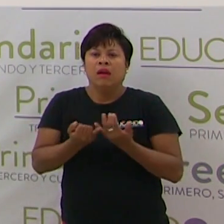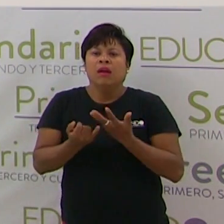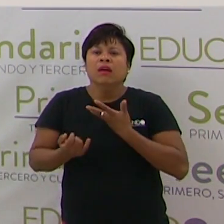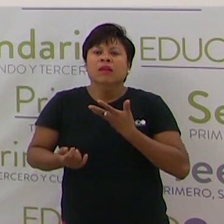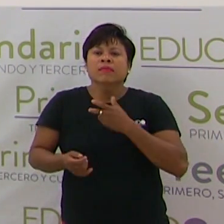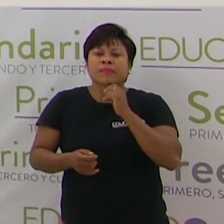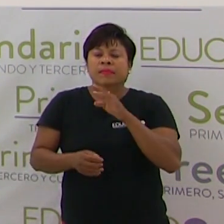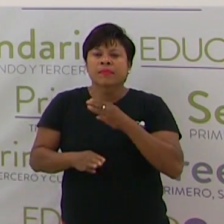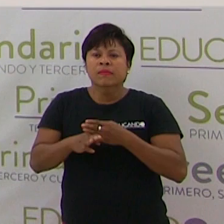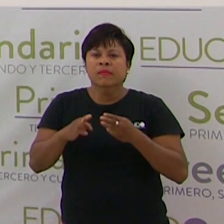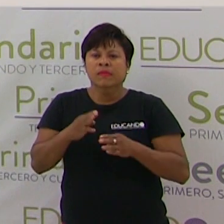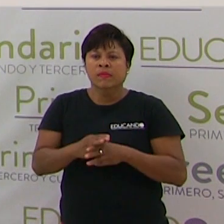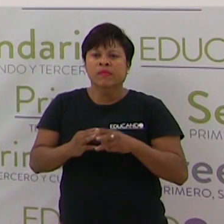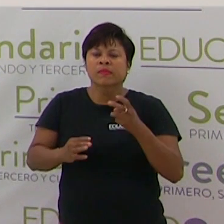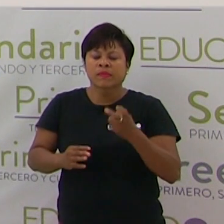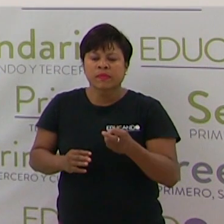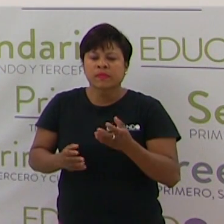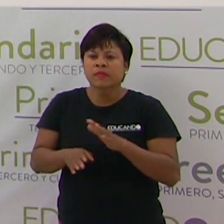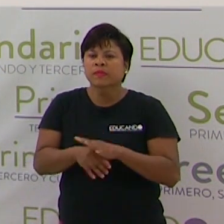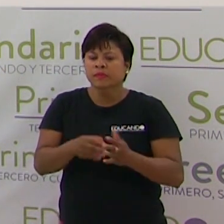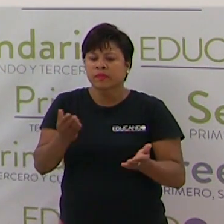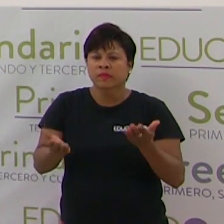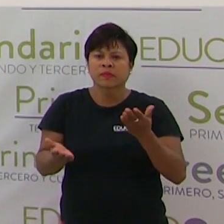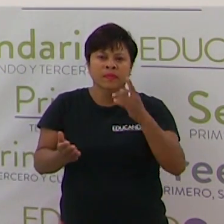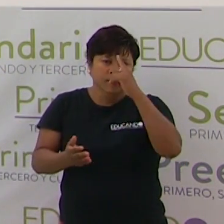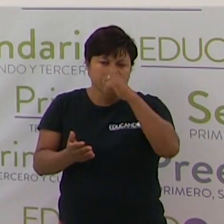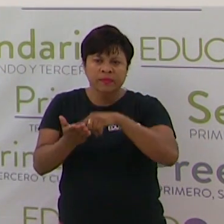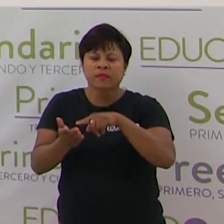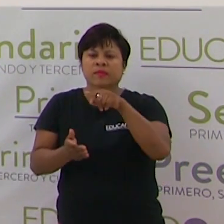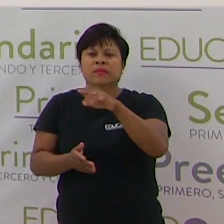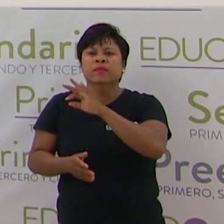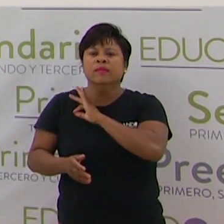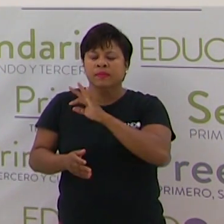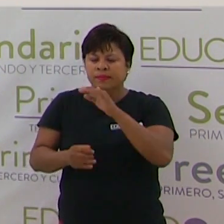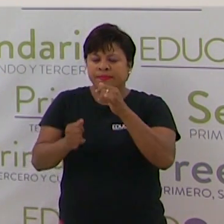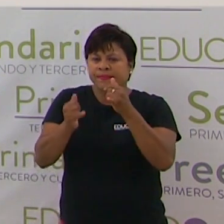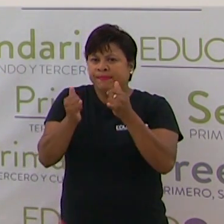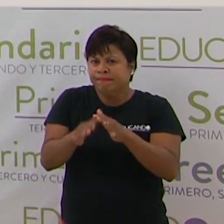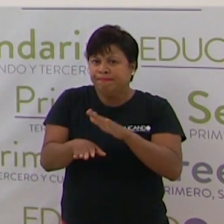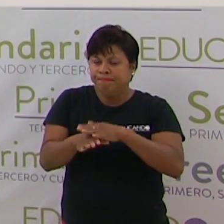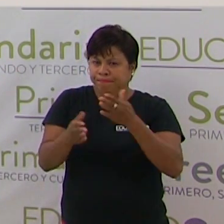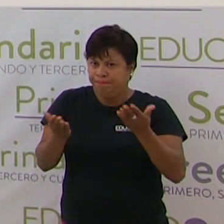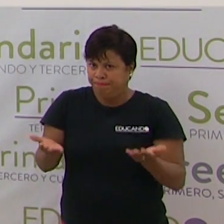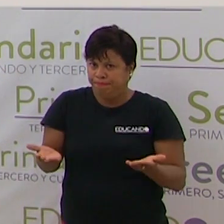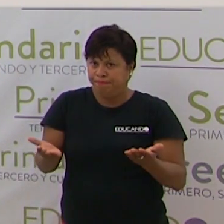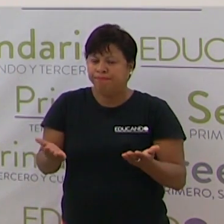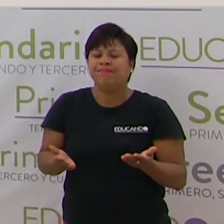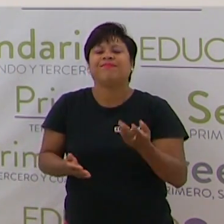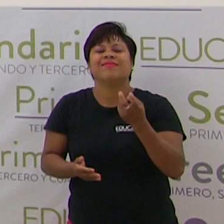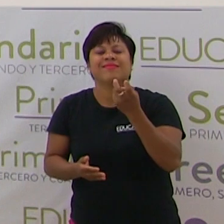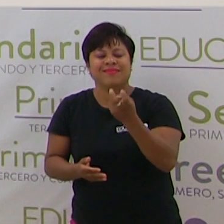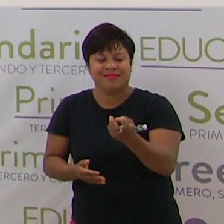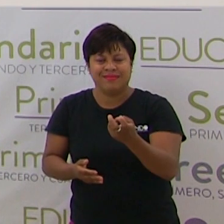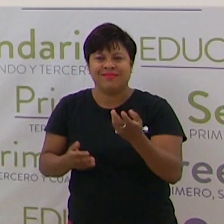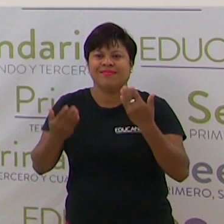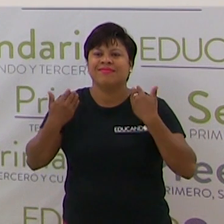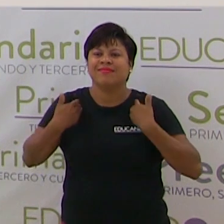material. Por lo tanto, ¿cuál de estas dos crees tú que pesa más? Muy bien, la